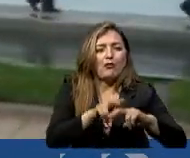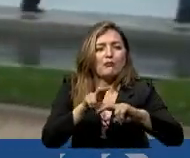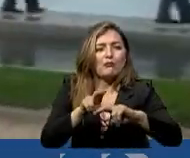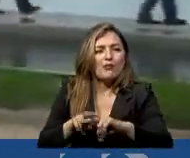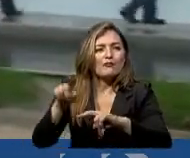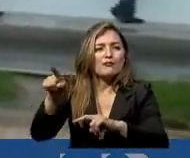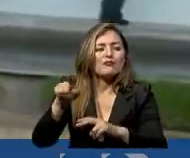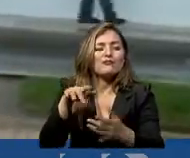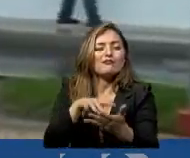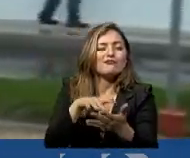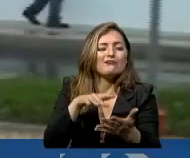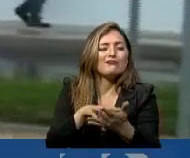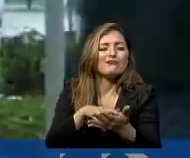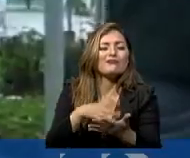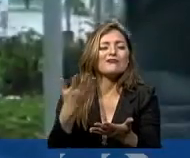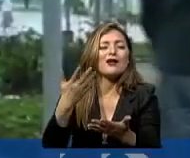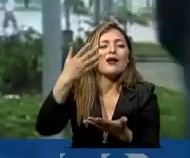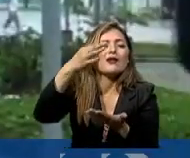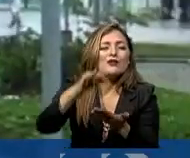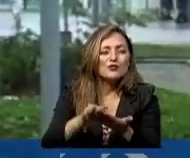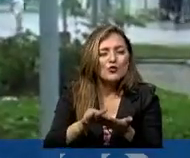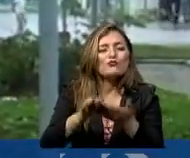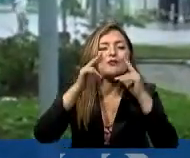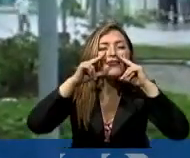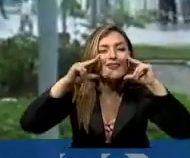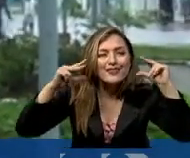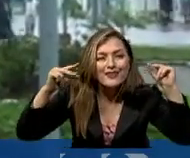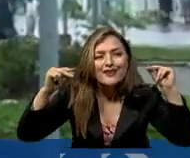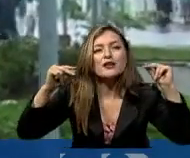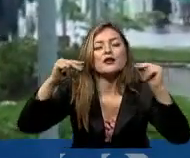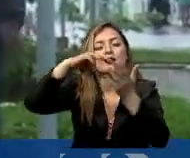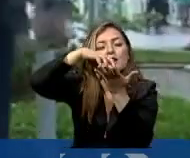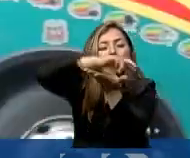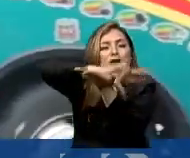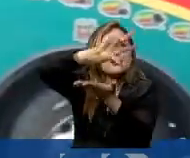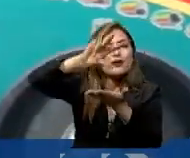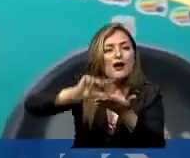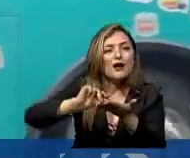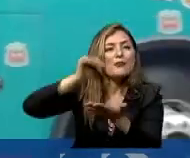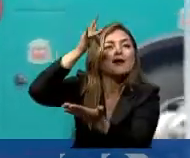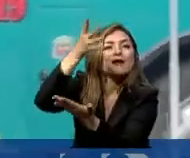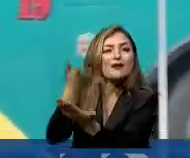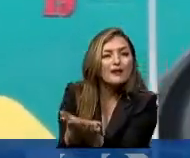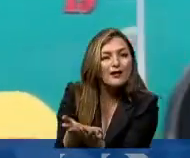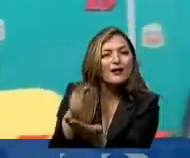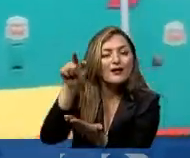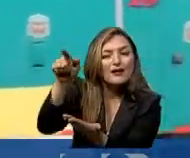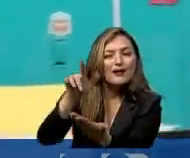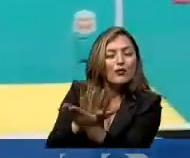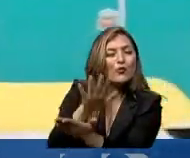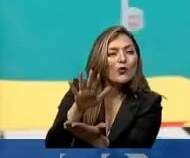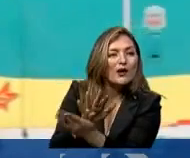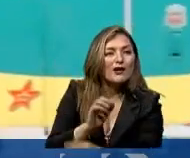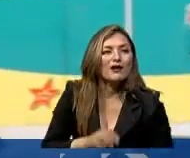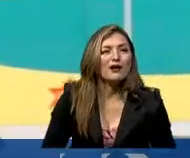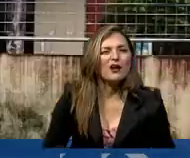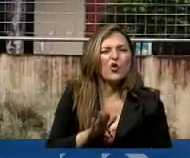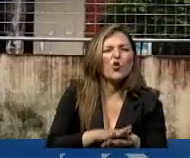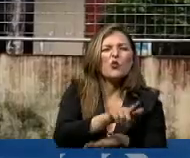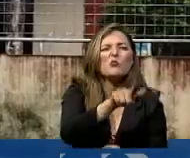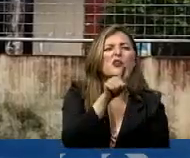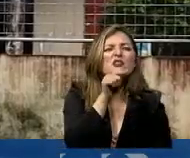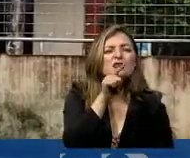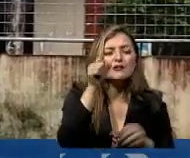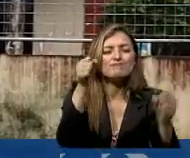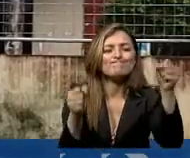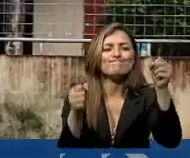de Chontapunta en el Cantón Tena, provincia del Napo, al centro educativo. El presunto responsable sería el conductor de la